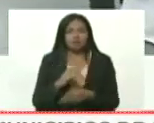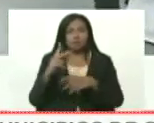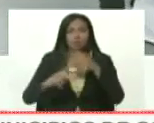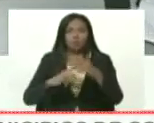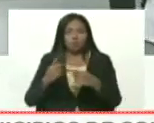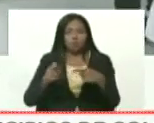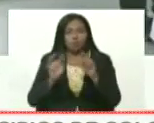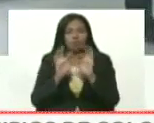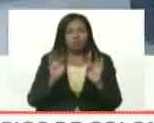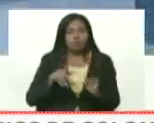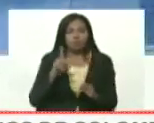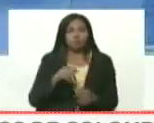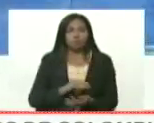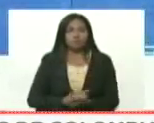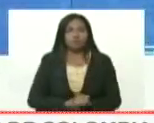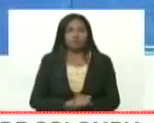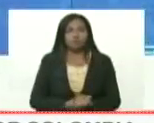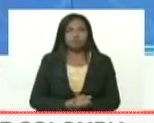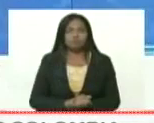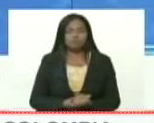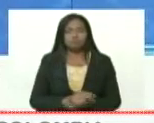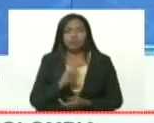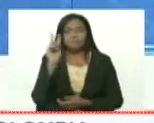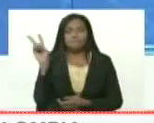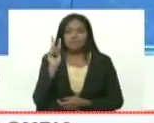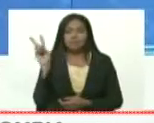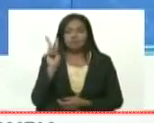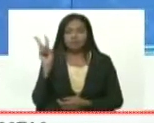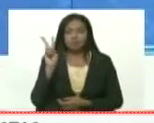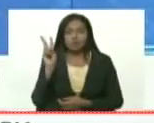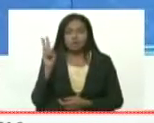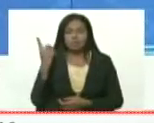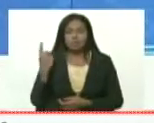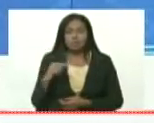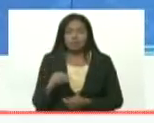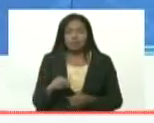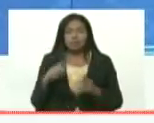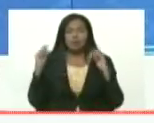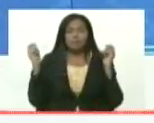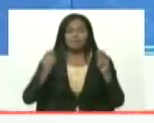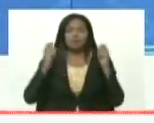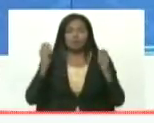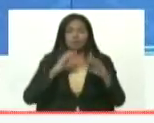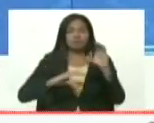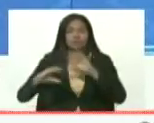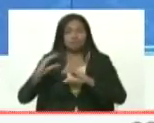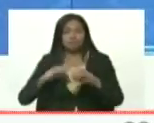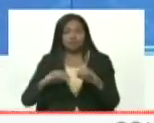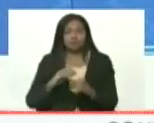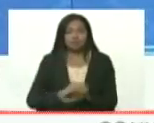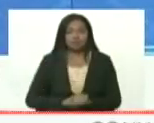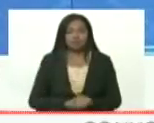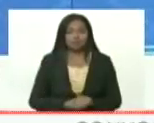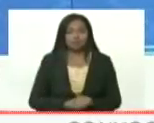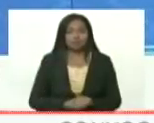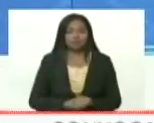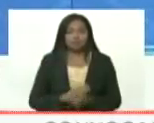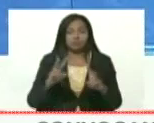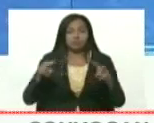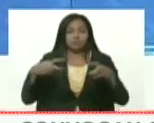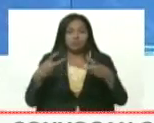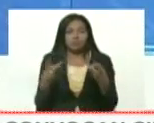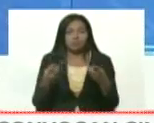producir. Y esa Venezuela tiene una vanguardia científica de